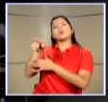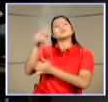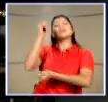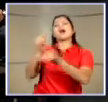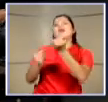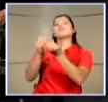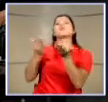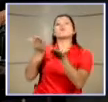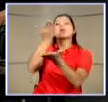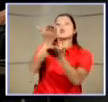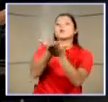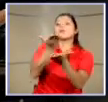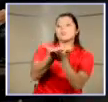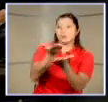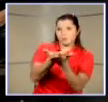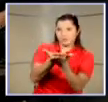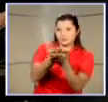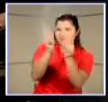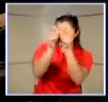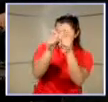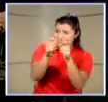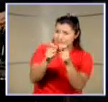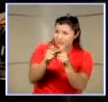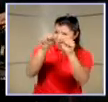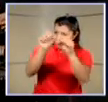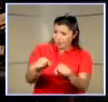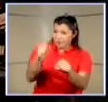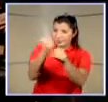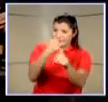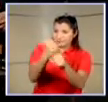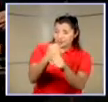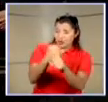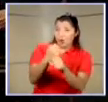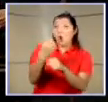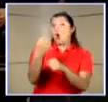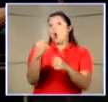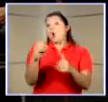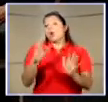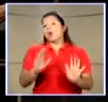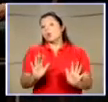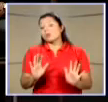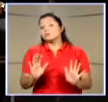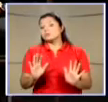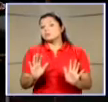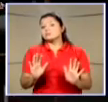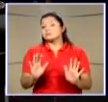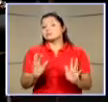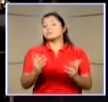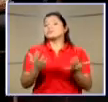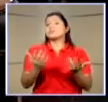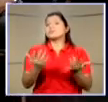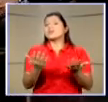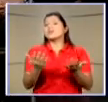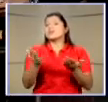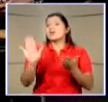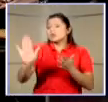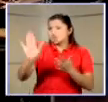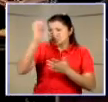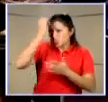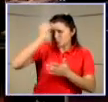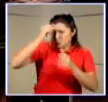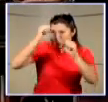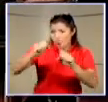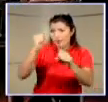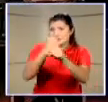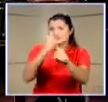son las propuestas puntuales que se pueden hacer o por lo menos las salvedades que se pueden